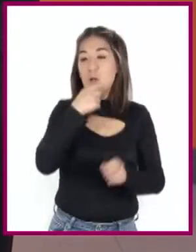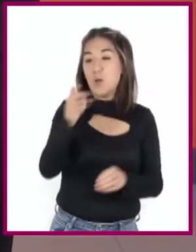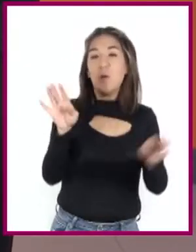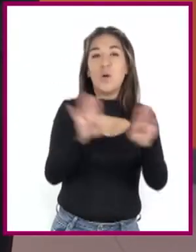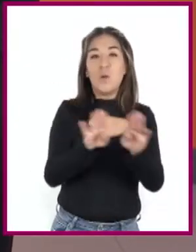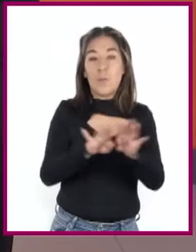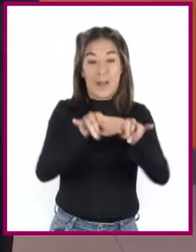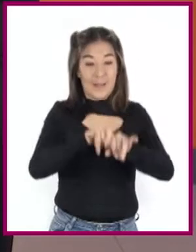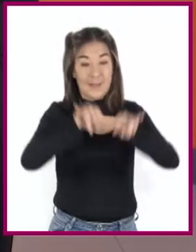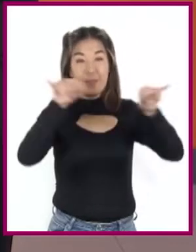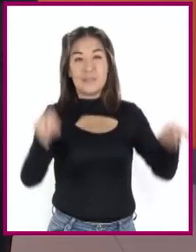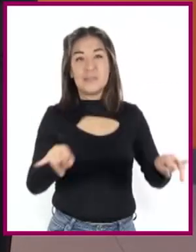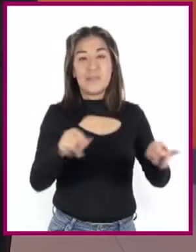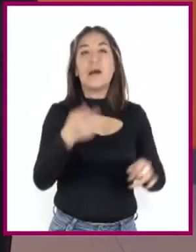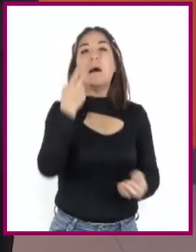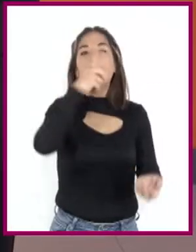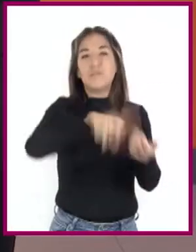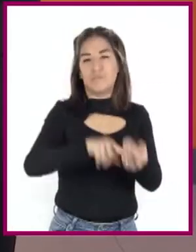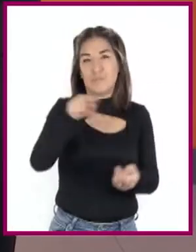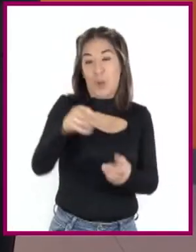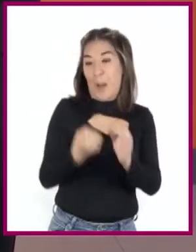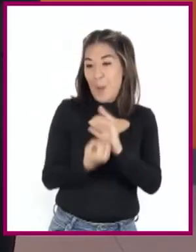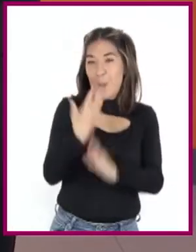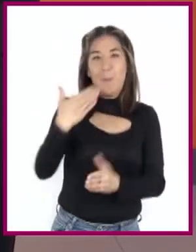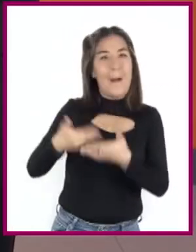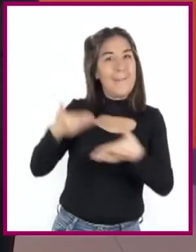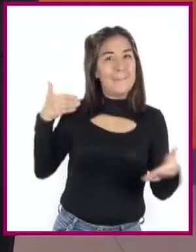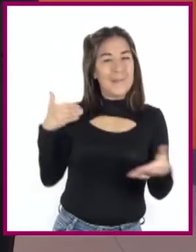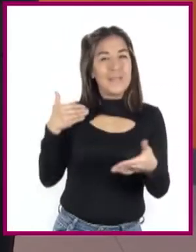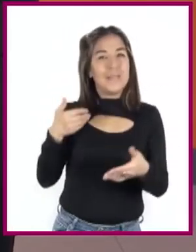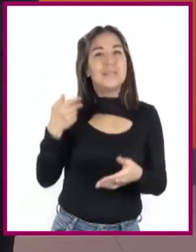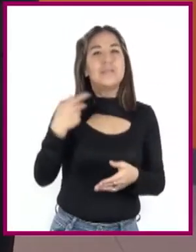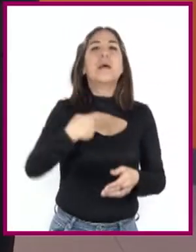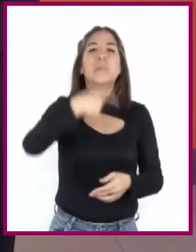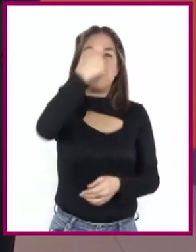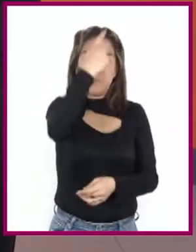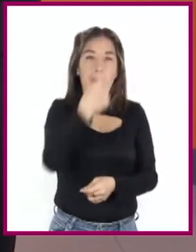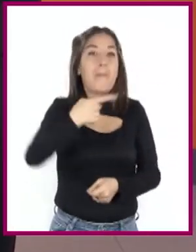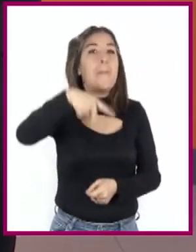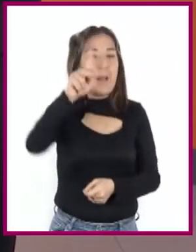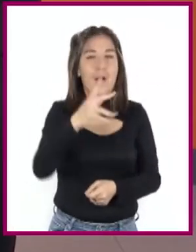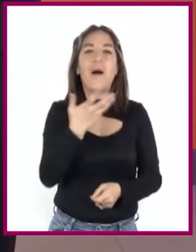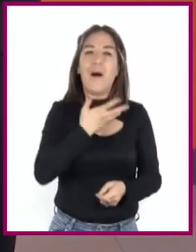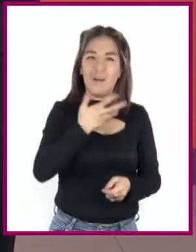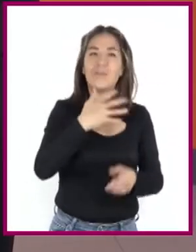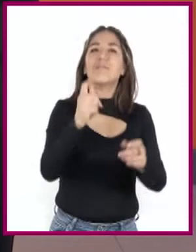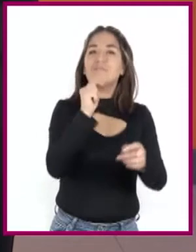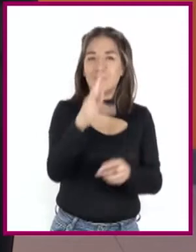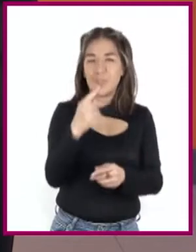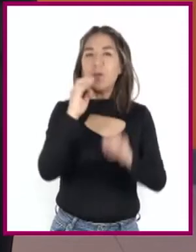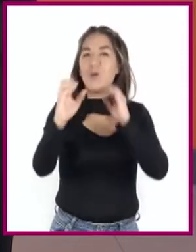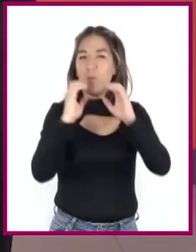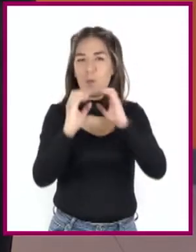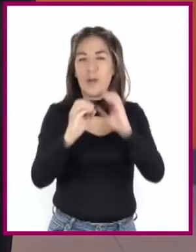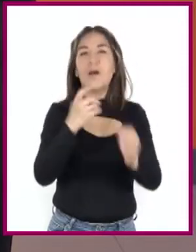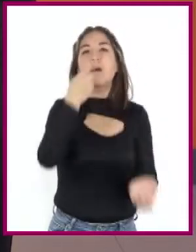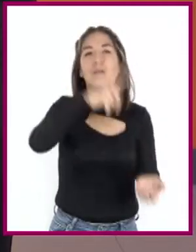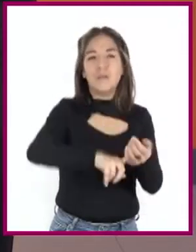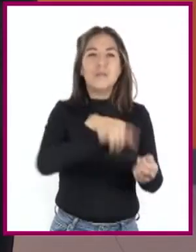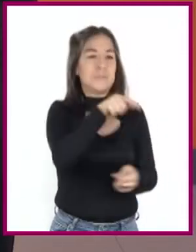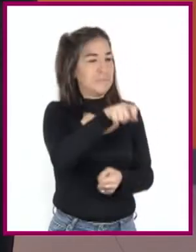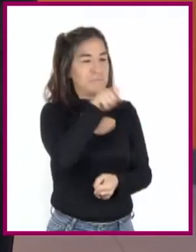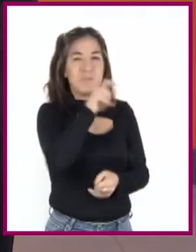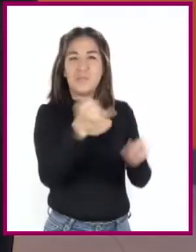comunicaciones a distancia, es una idea reciente, siempre han existido medios de comunicación que también son estudiados por esta